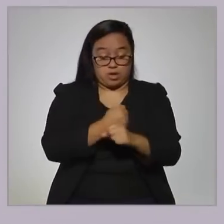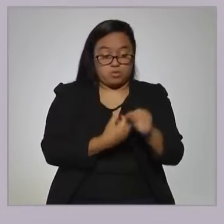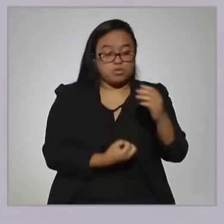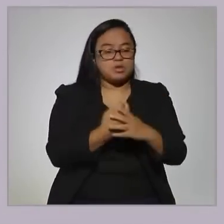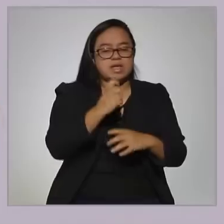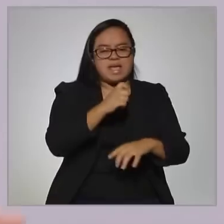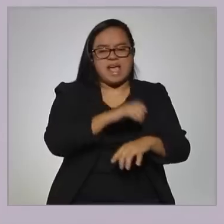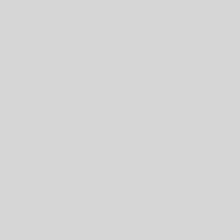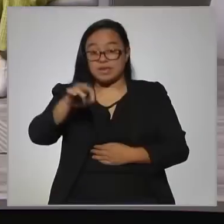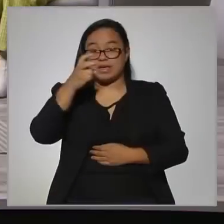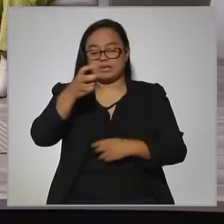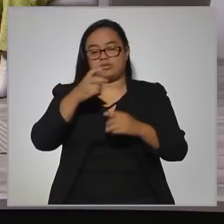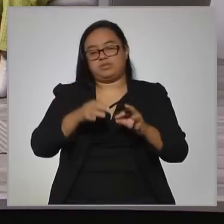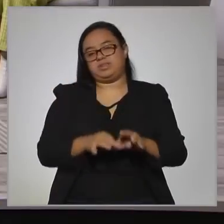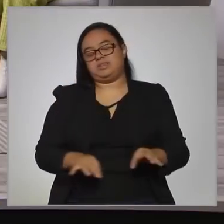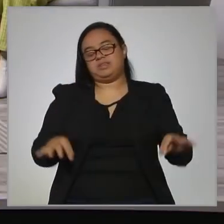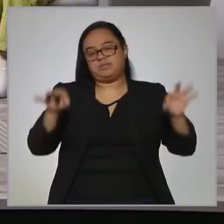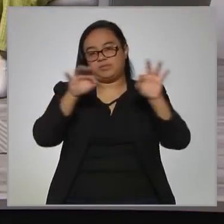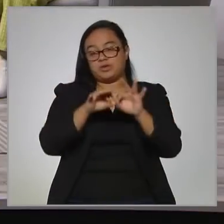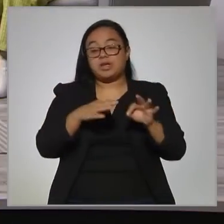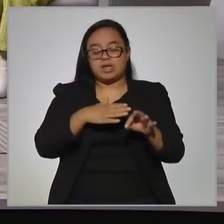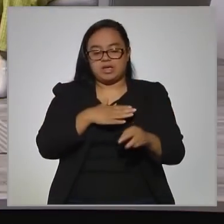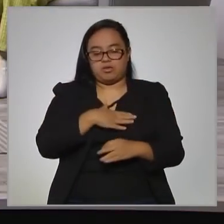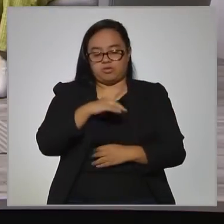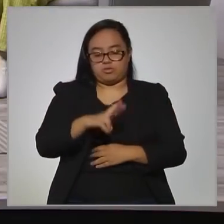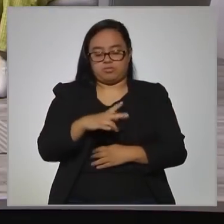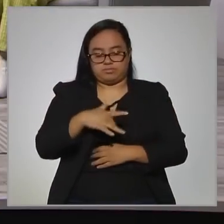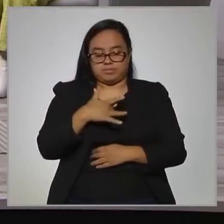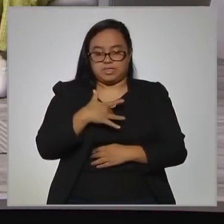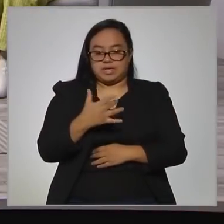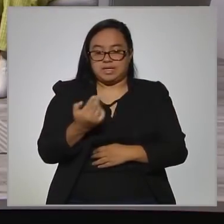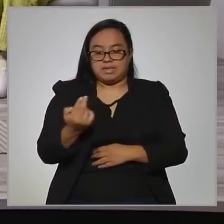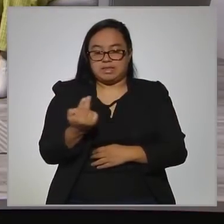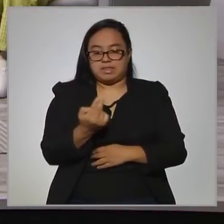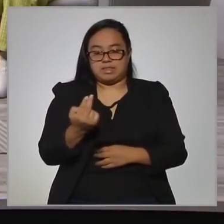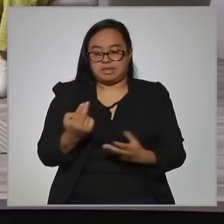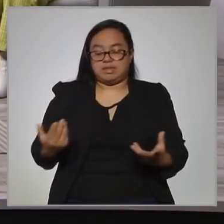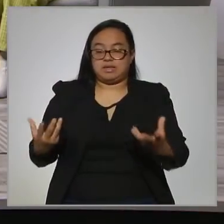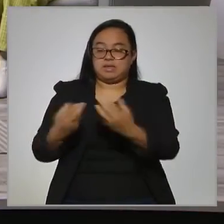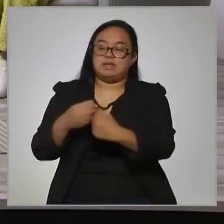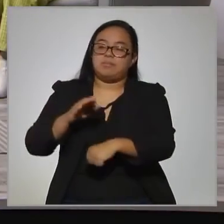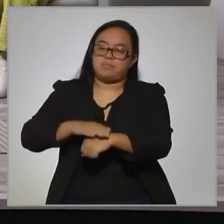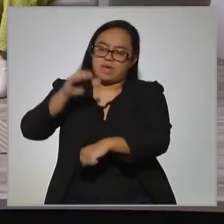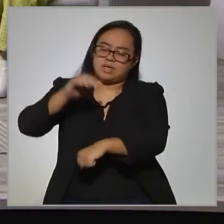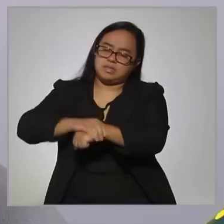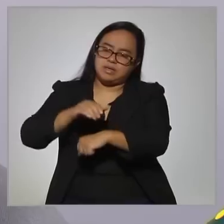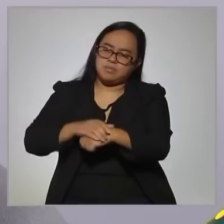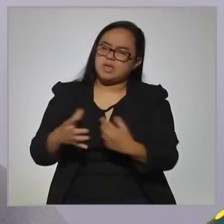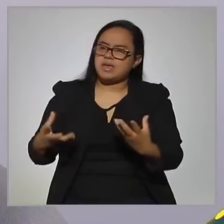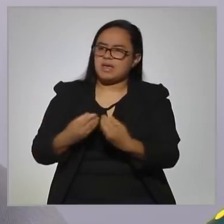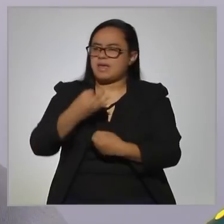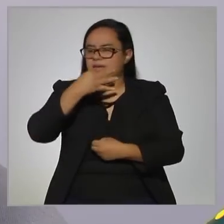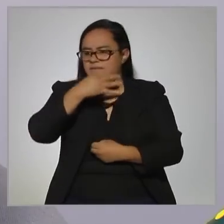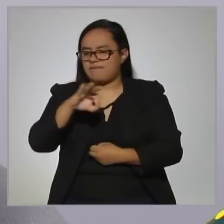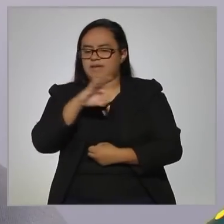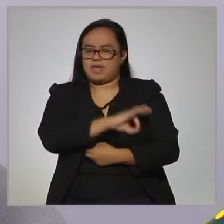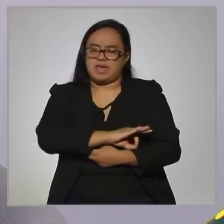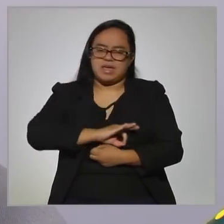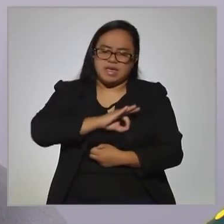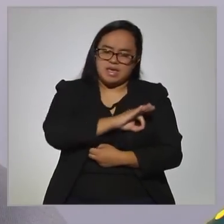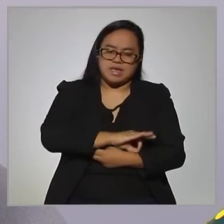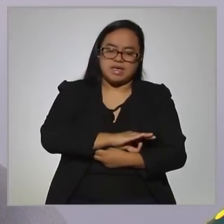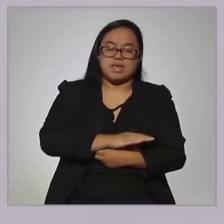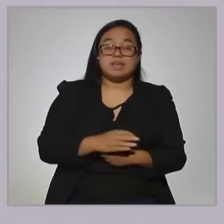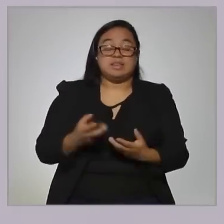tus amigos y echar relajo. Y yo he sentido como más necesidad de estar con los amigos y de pasar momentos felices después de